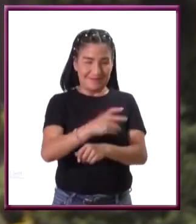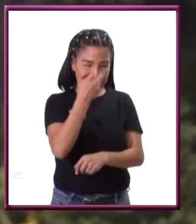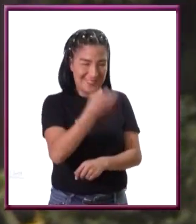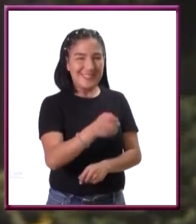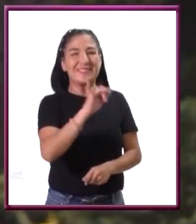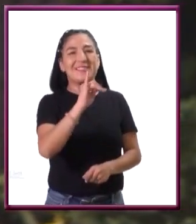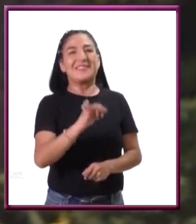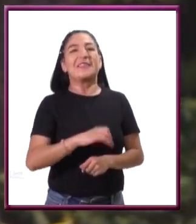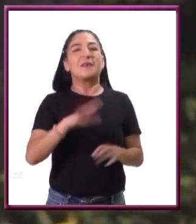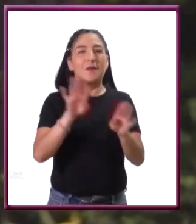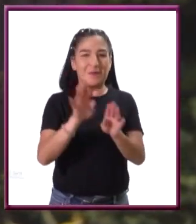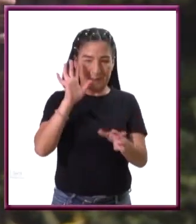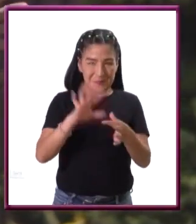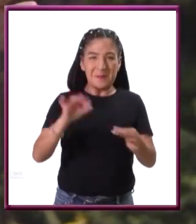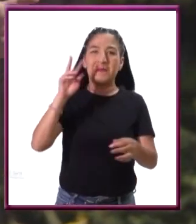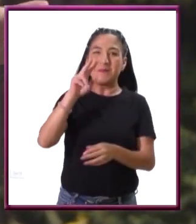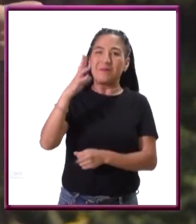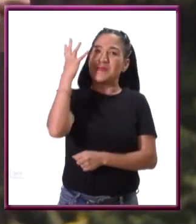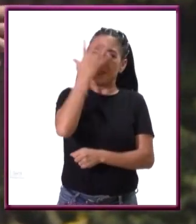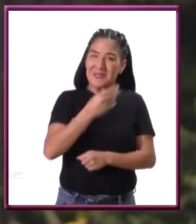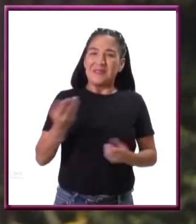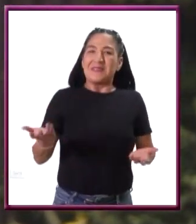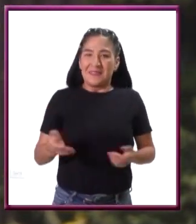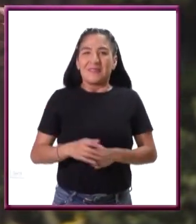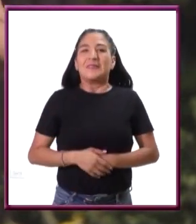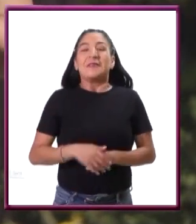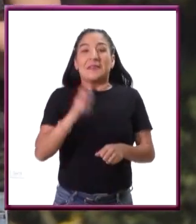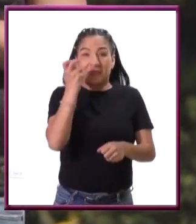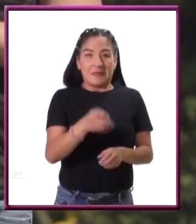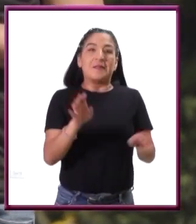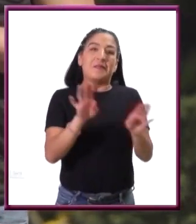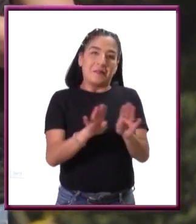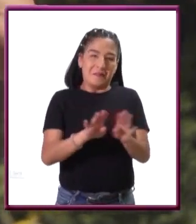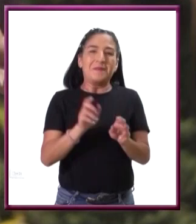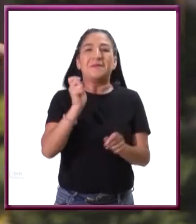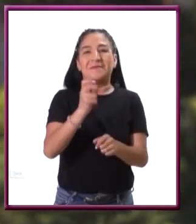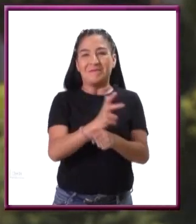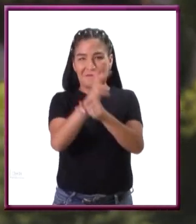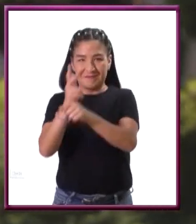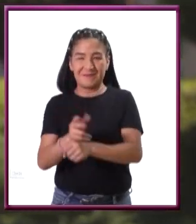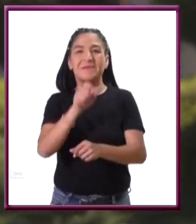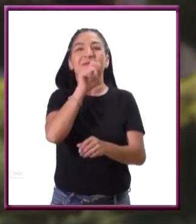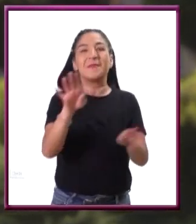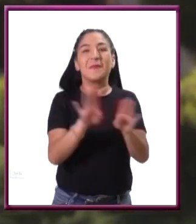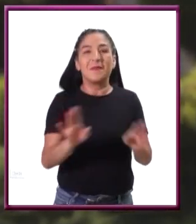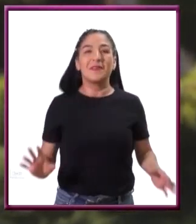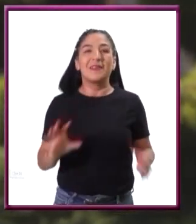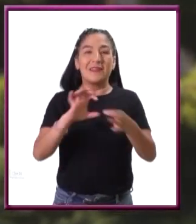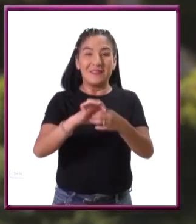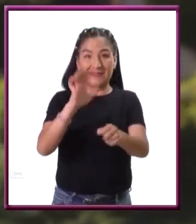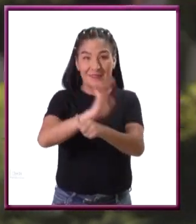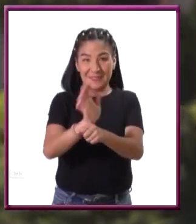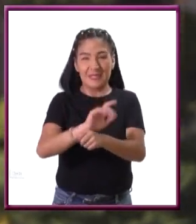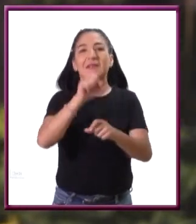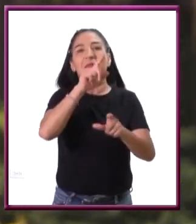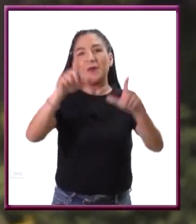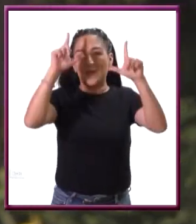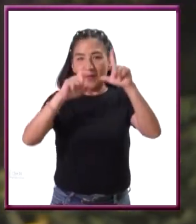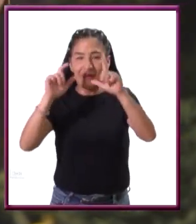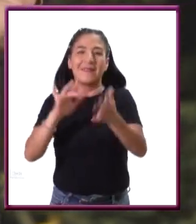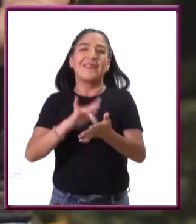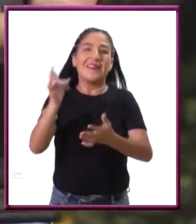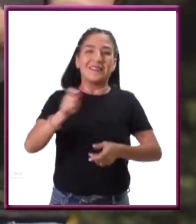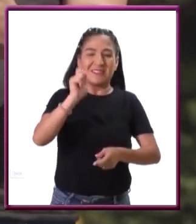forma de verlo, ¿eh? En realidad es una de ellas, porque se considera que el cine, además de la fotografía, existe gracias a una serie